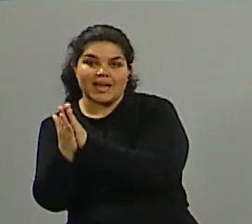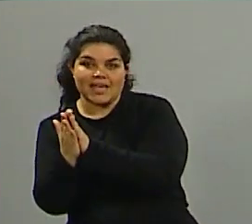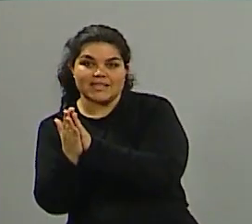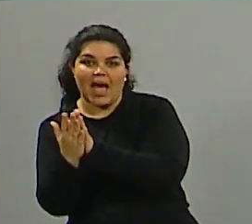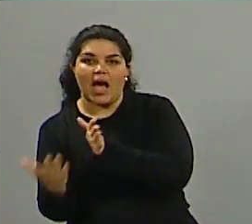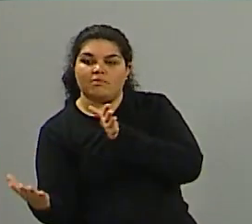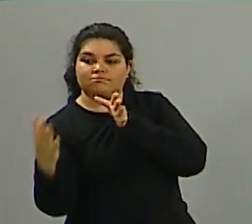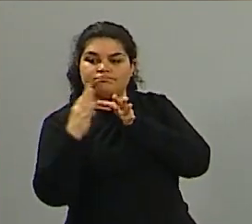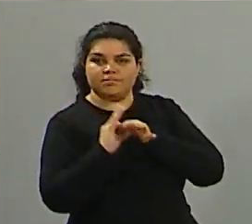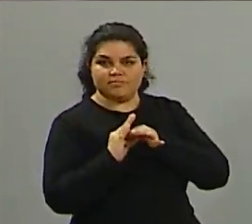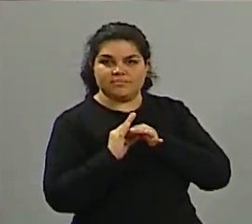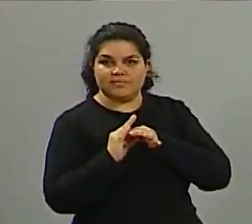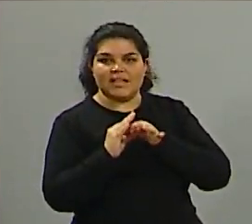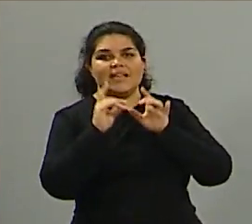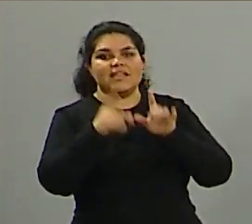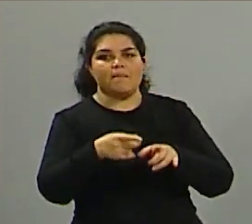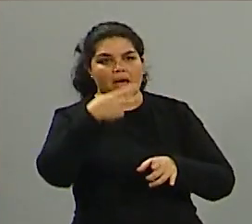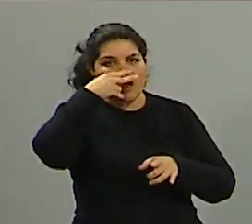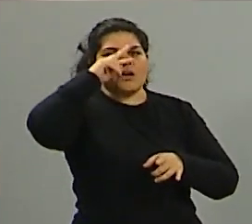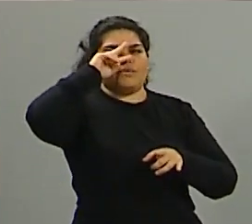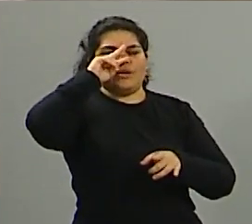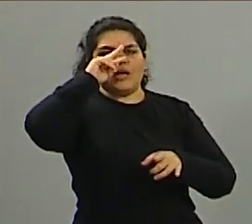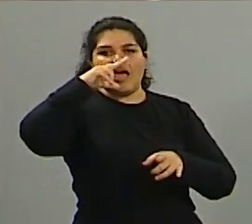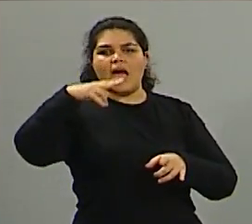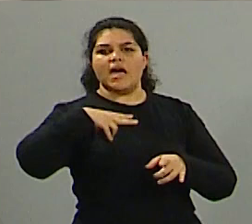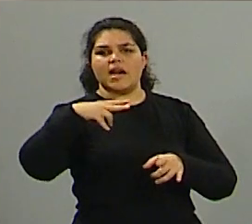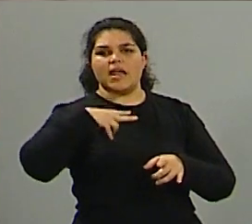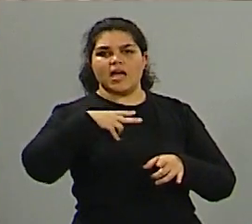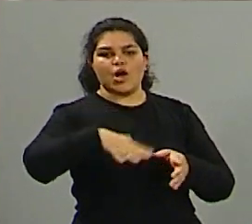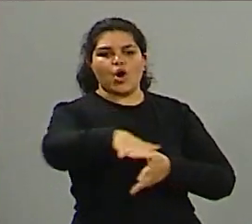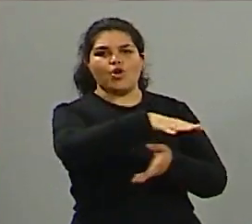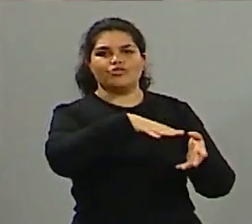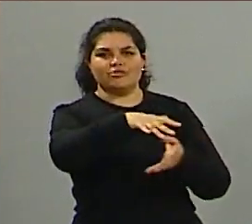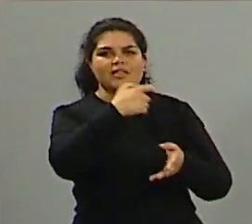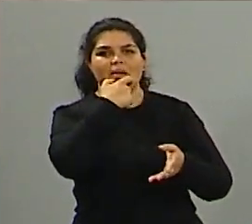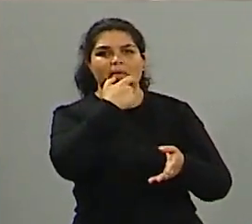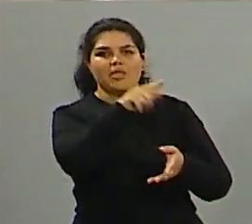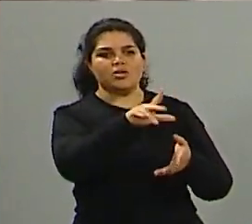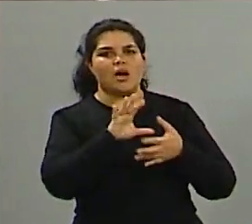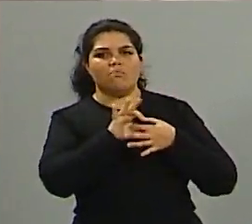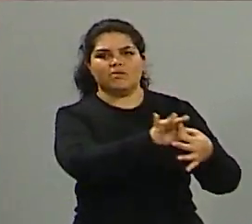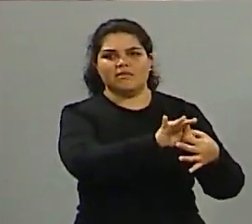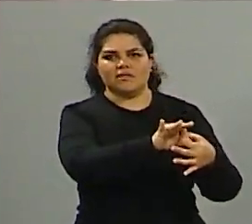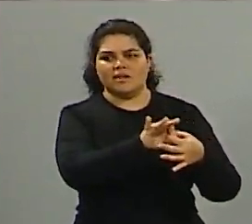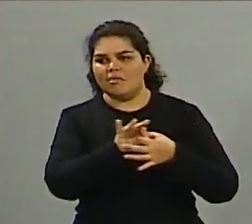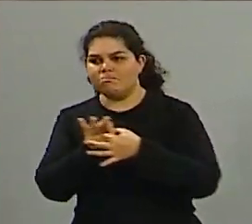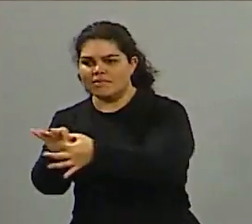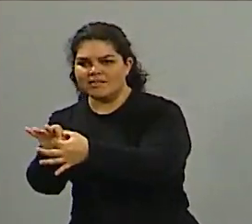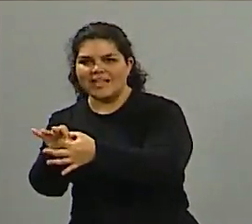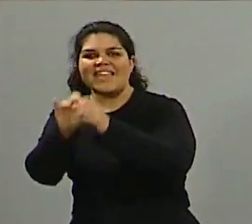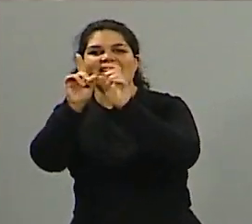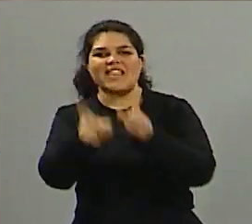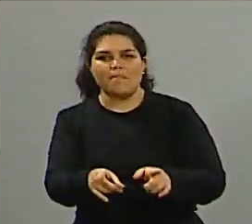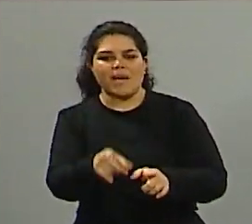y se gana la élite de Mendoza, y ahí va por las clases populares, ¿no? Que esto también es bastante